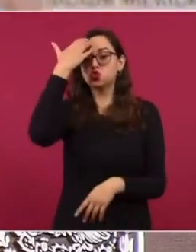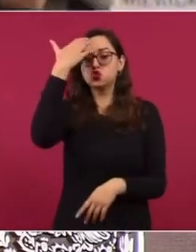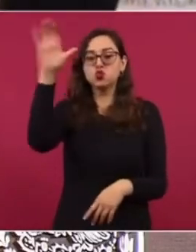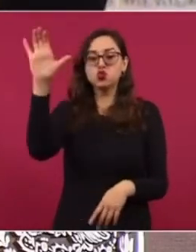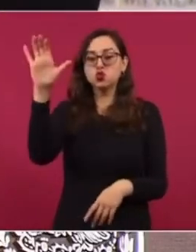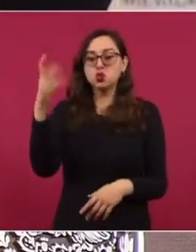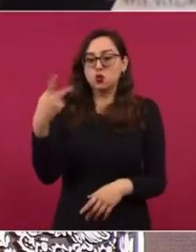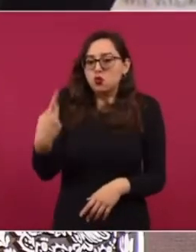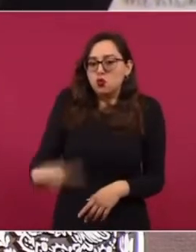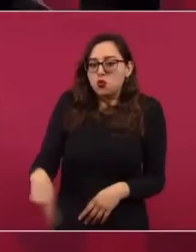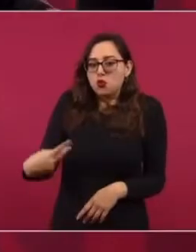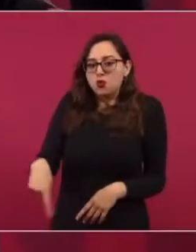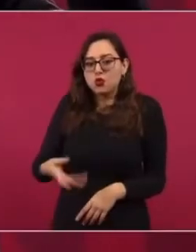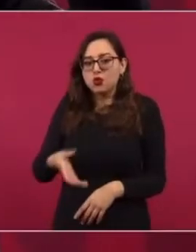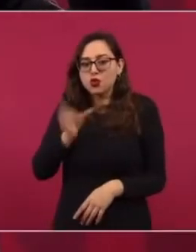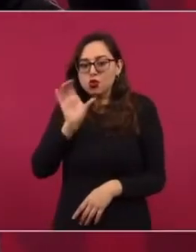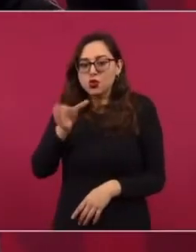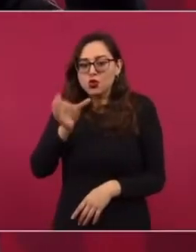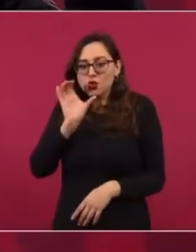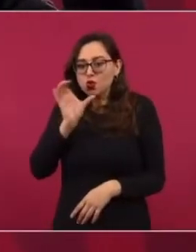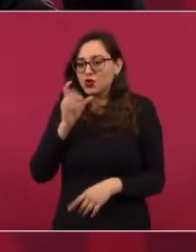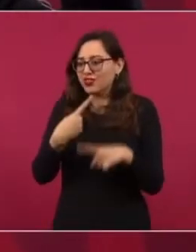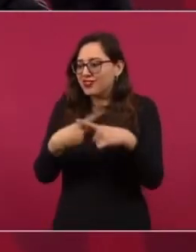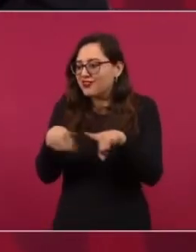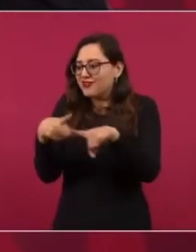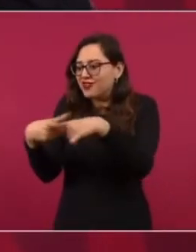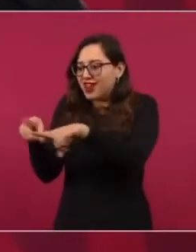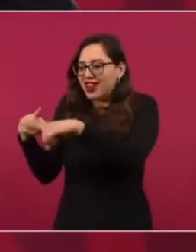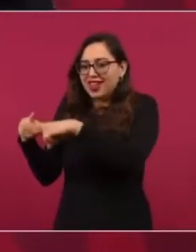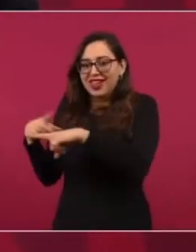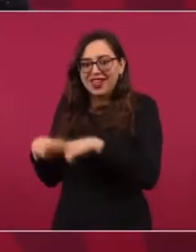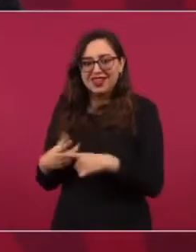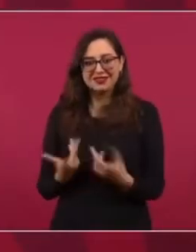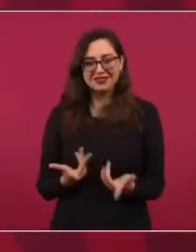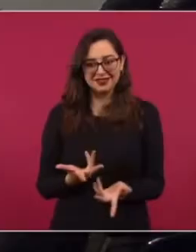El otro día me platicaban algo que me dejó